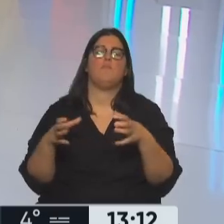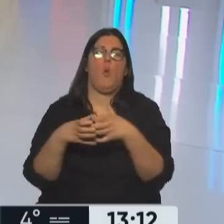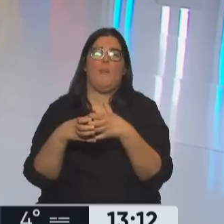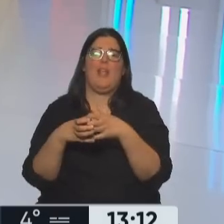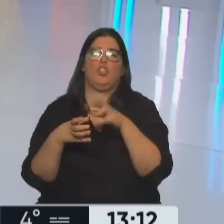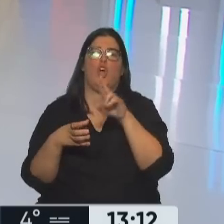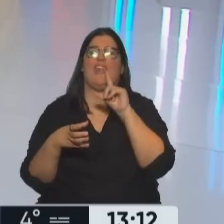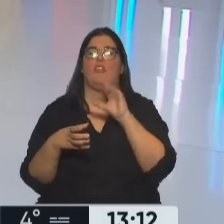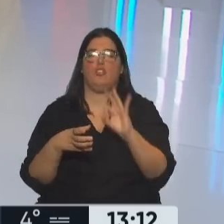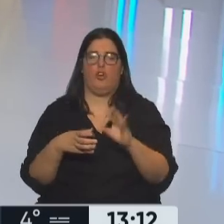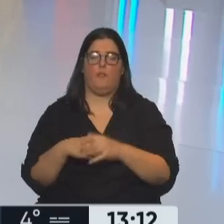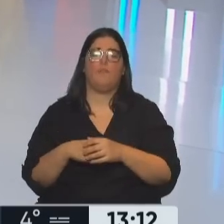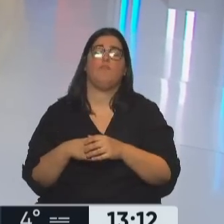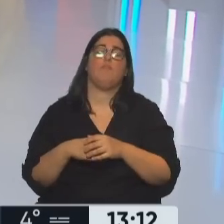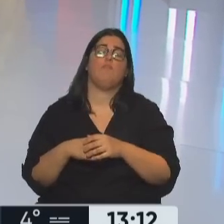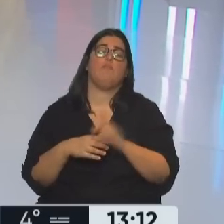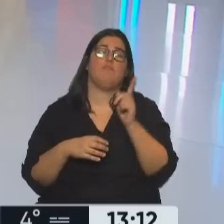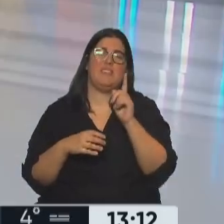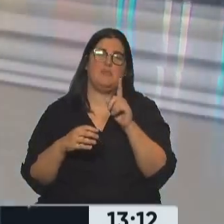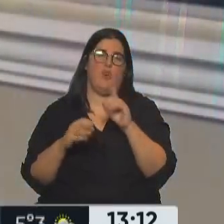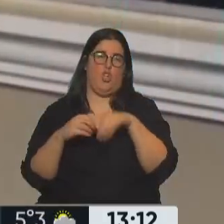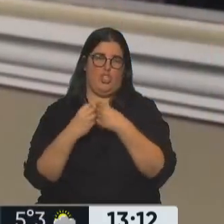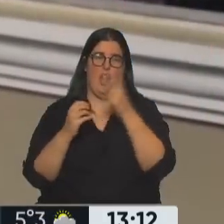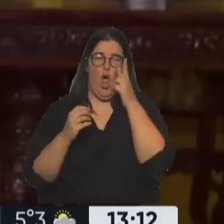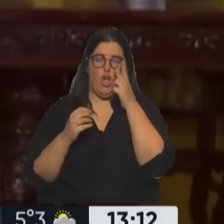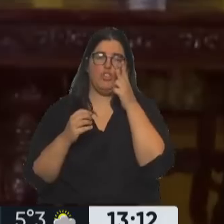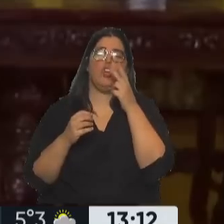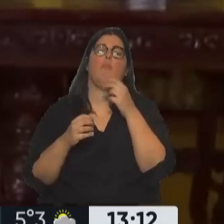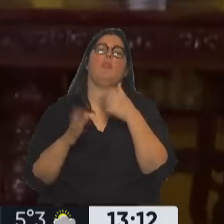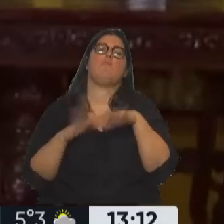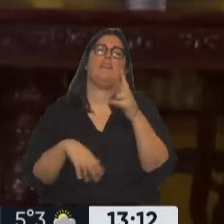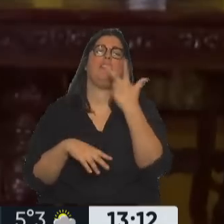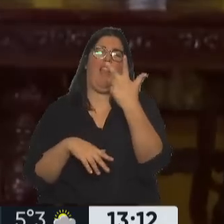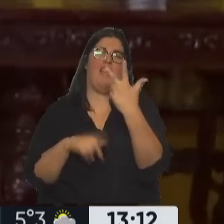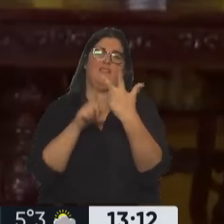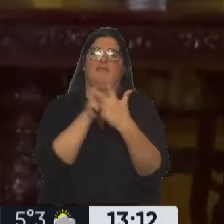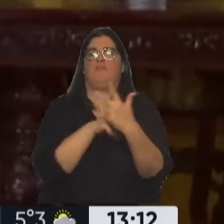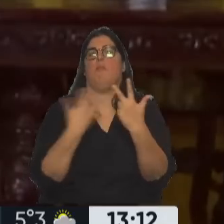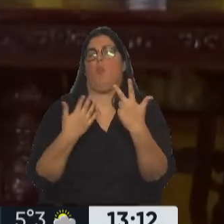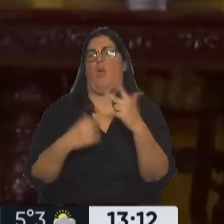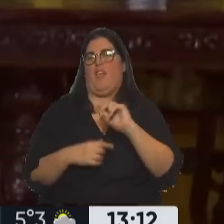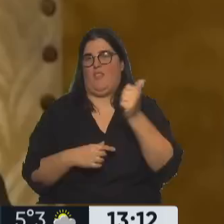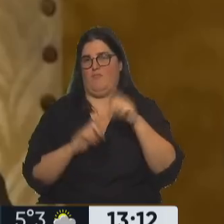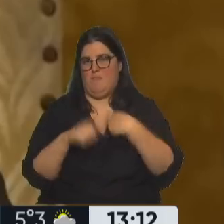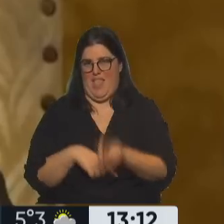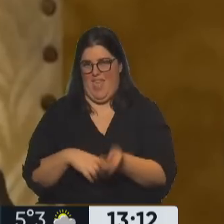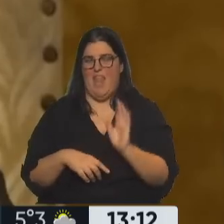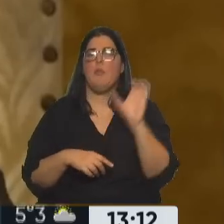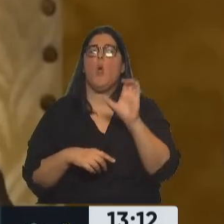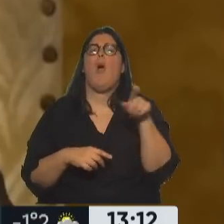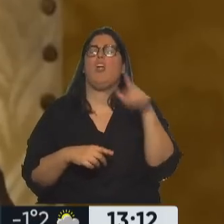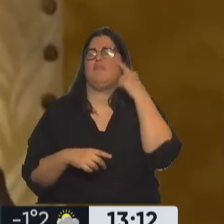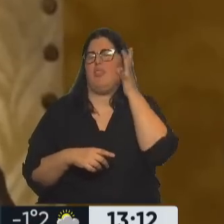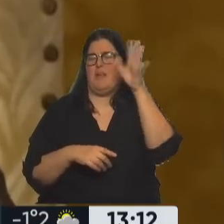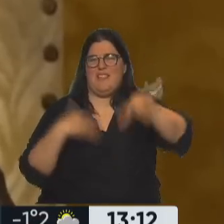3 son los que más posibilidades tienen, lógicamente, de poder triunfar mañana domingo. Pero en un Ecuador, como decíamos, muy convulsionada,